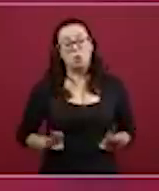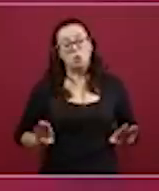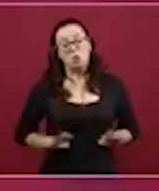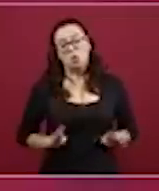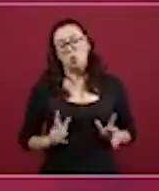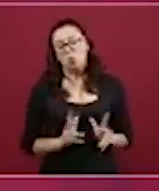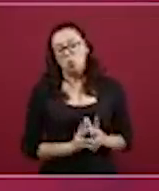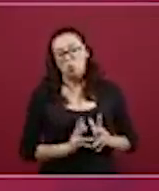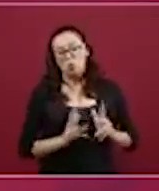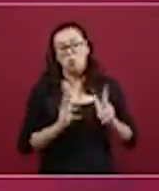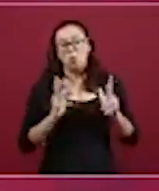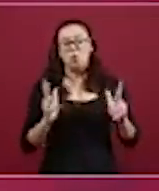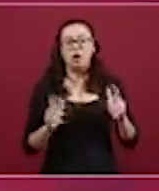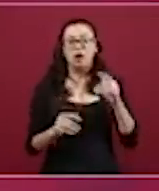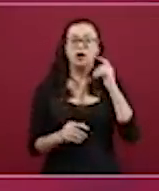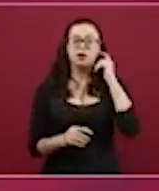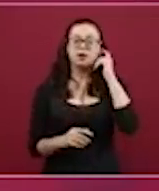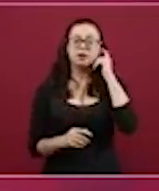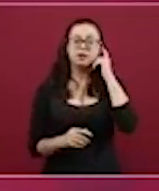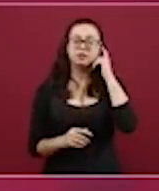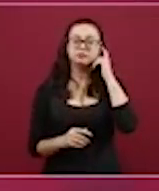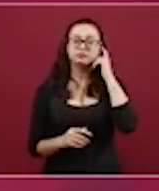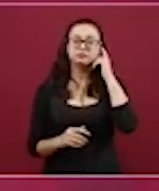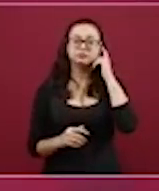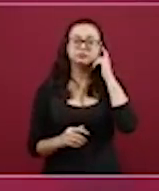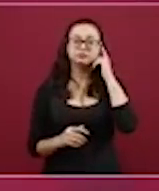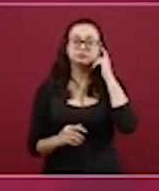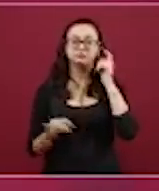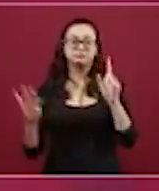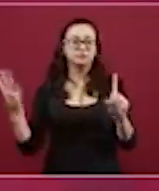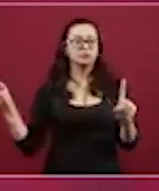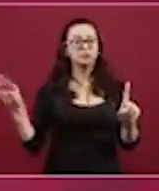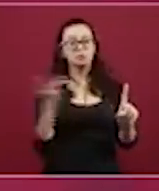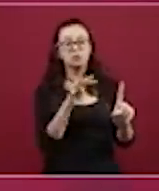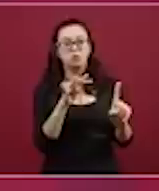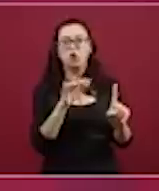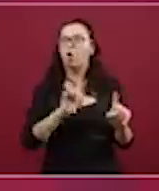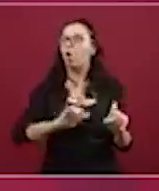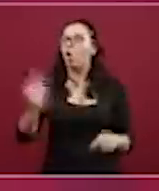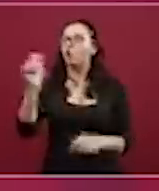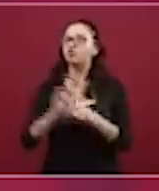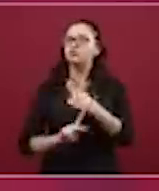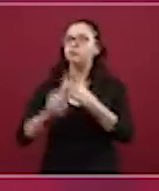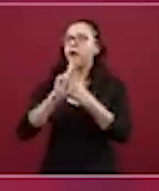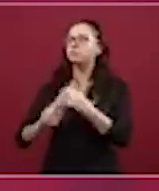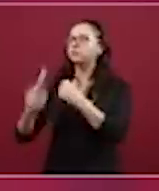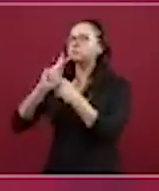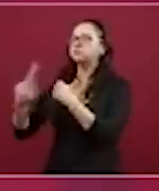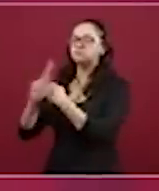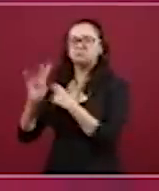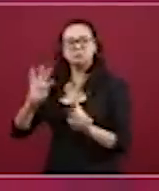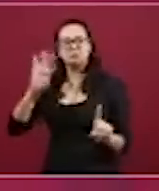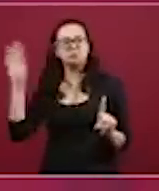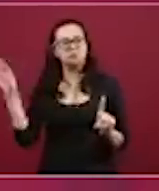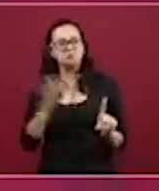que se le admiraba en el extranjero.